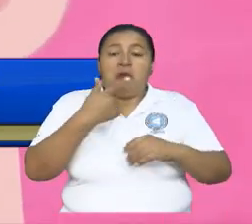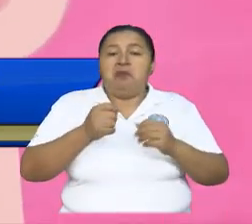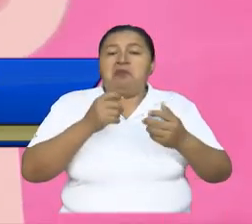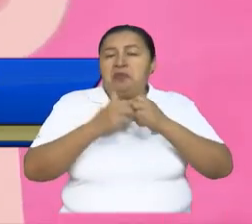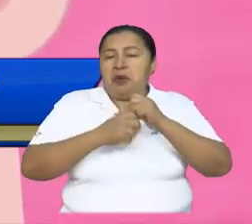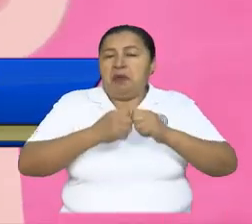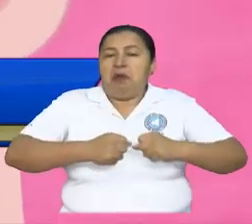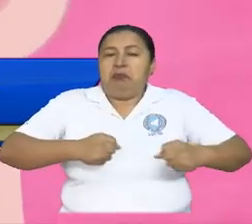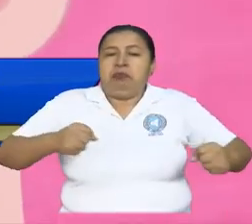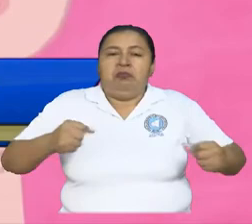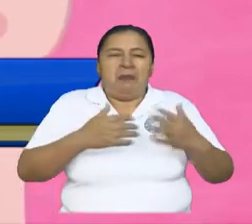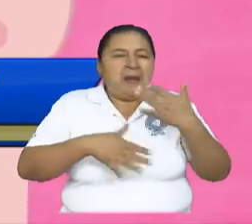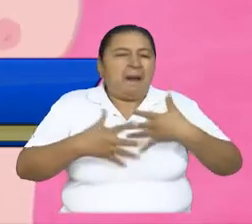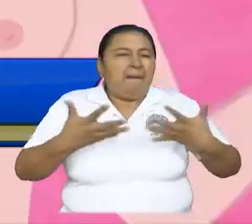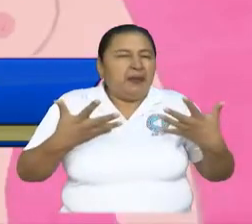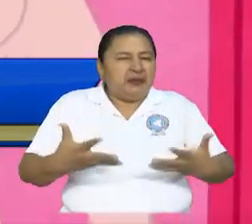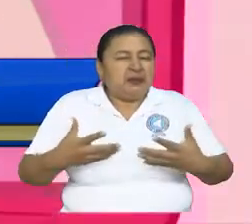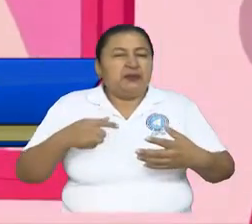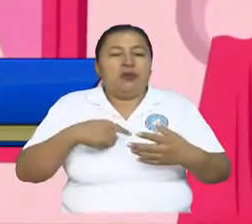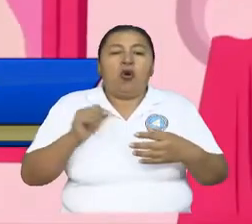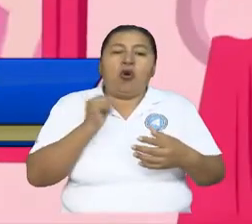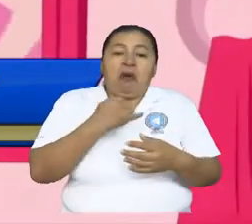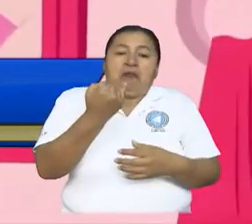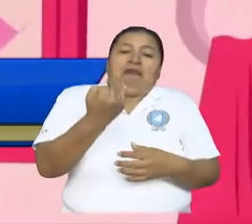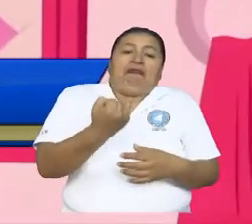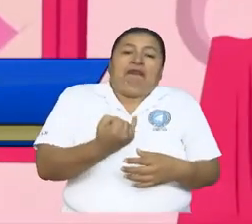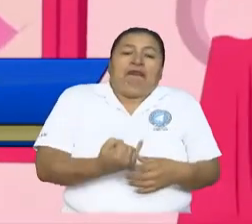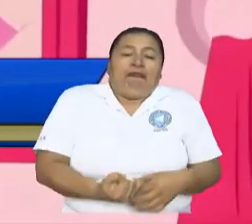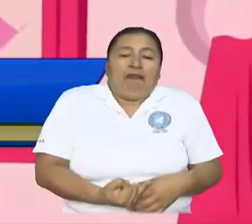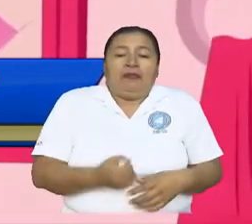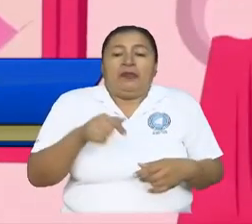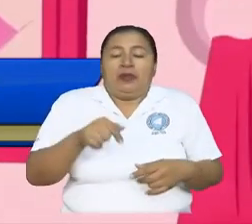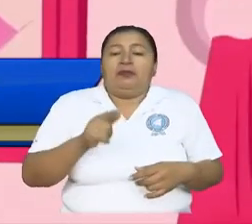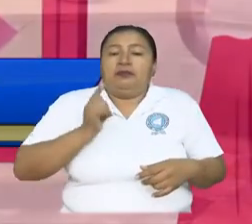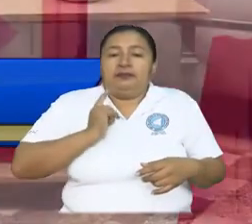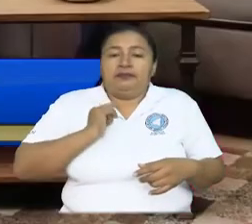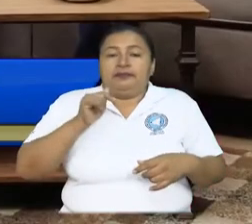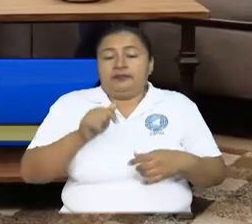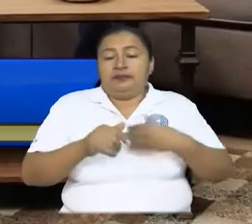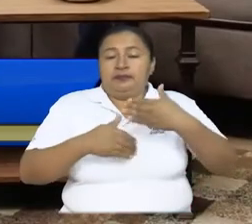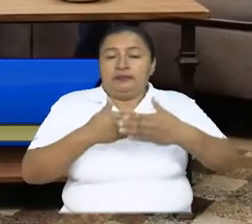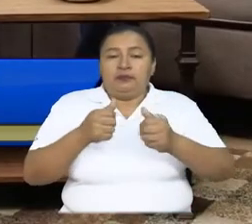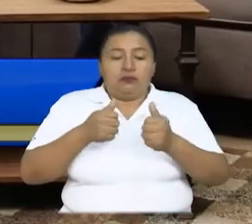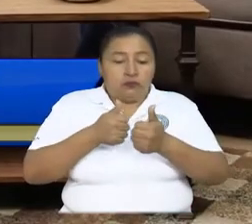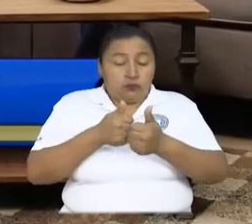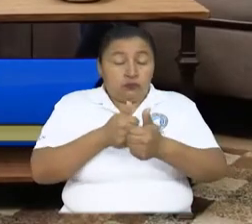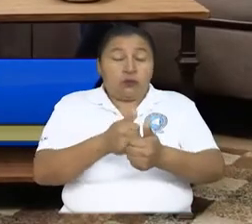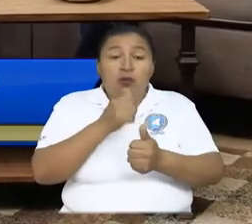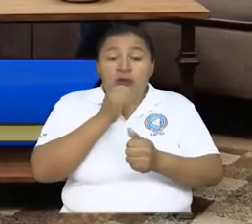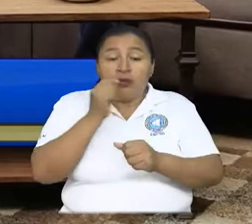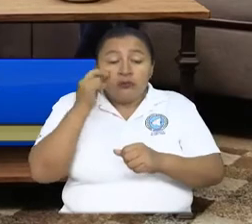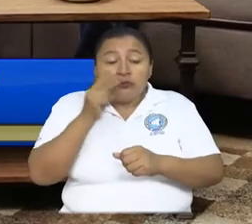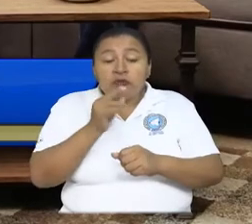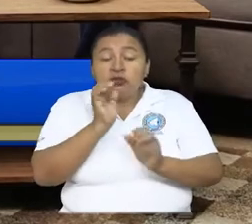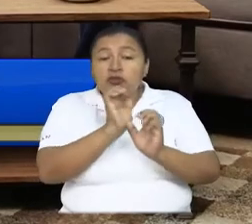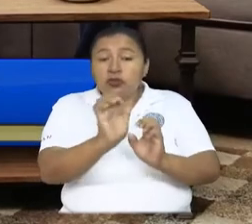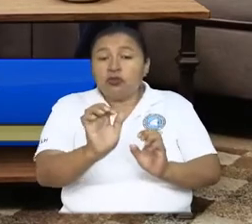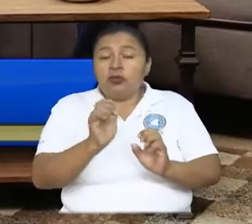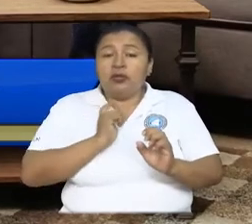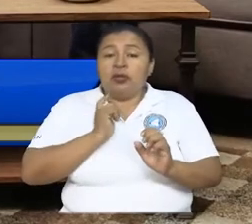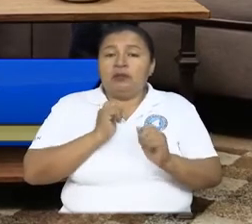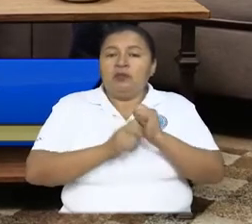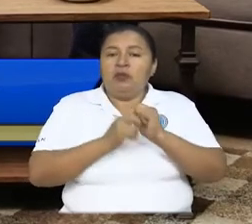sobrepeso y desnutrición aunque vamos a tener el seguimiento a los niños con problemas de